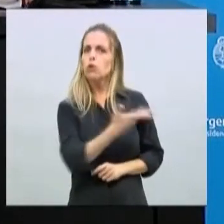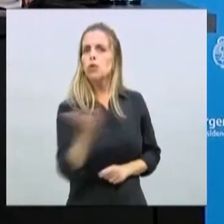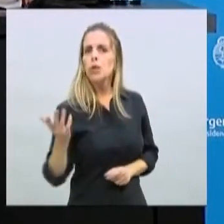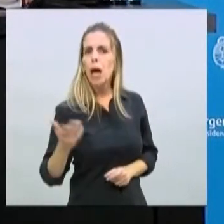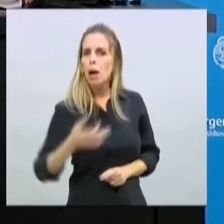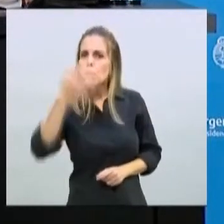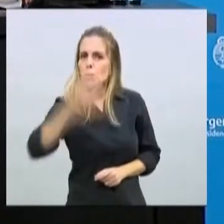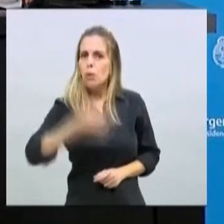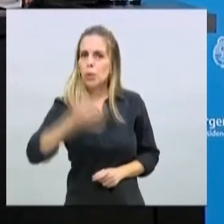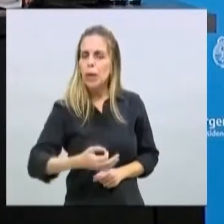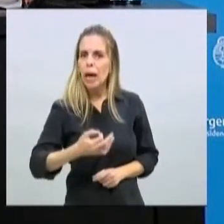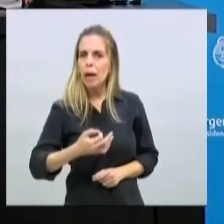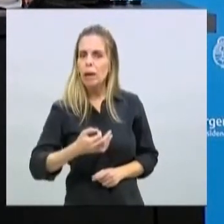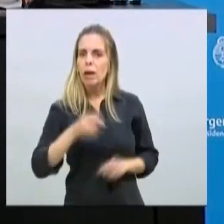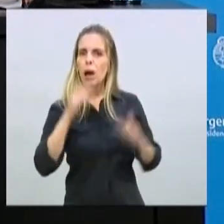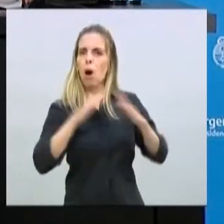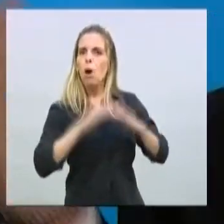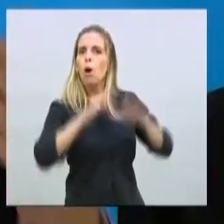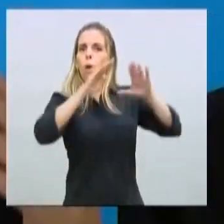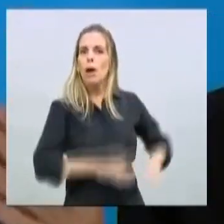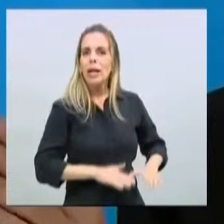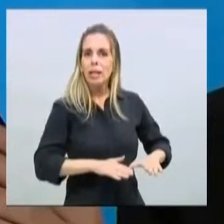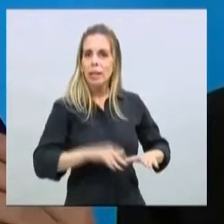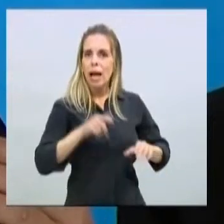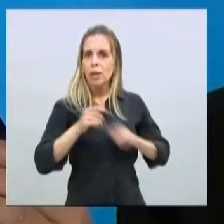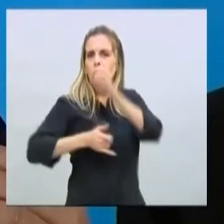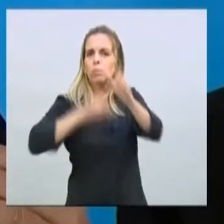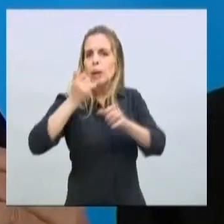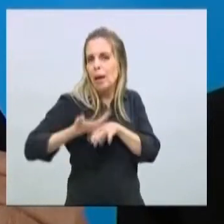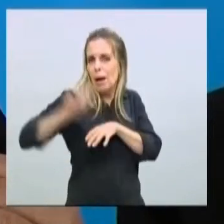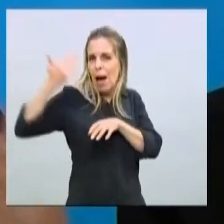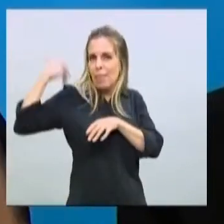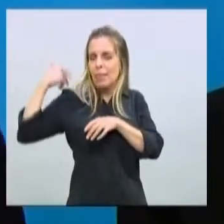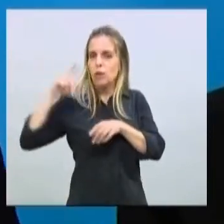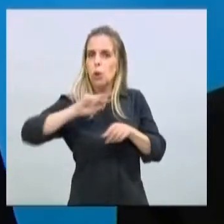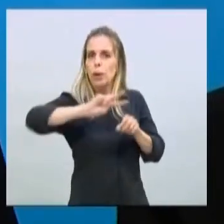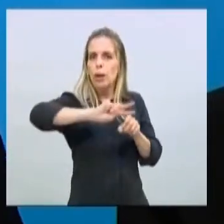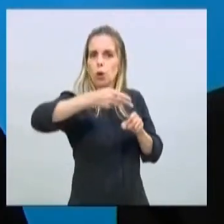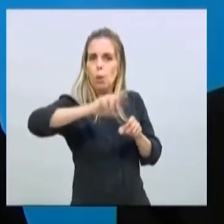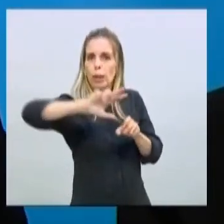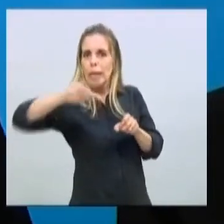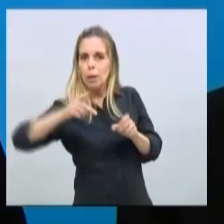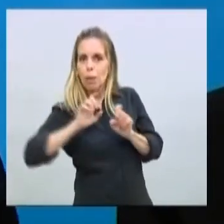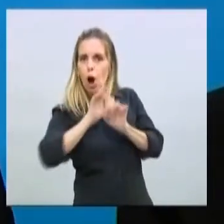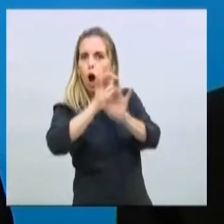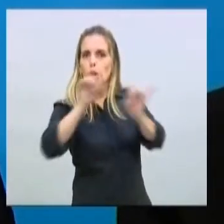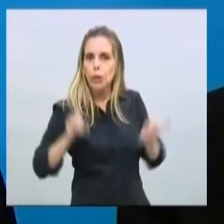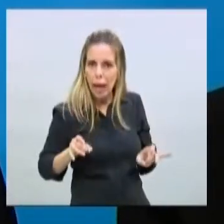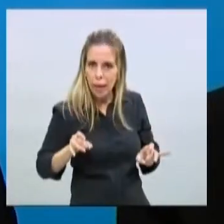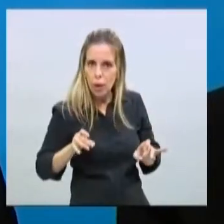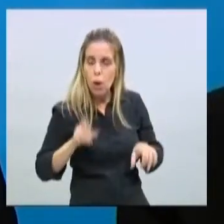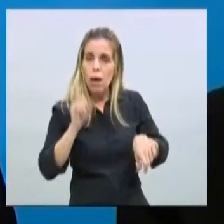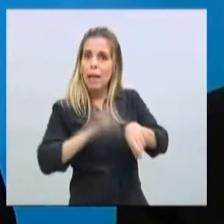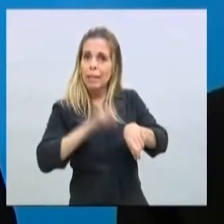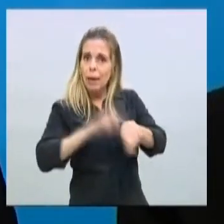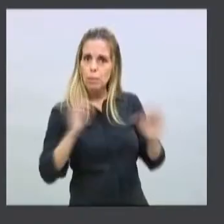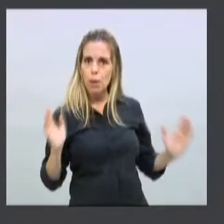maravilloso, que es que la multiplicación de casos se dé en los tiempos que nos